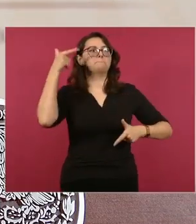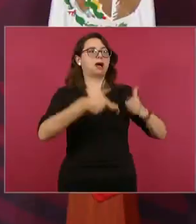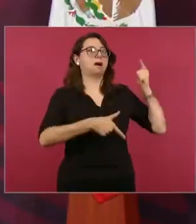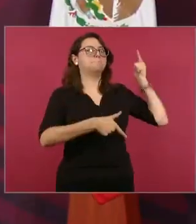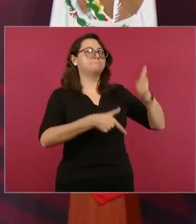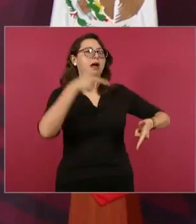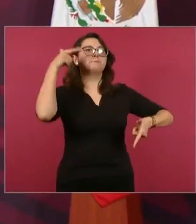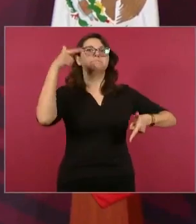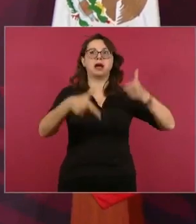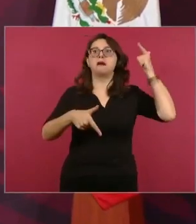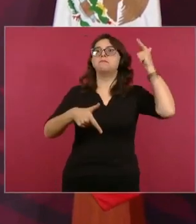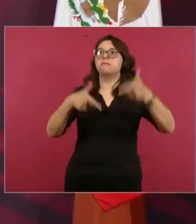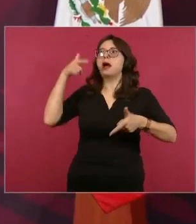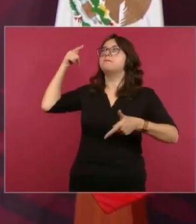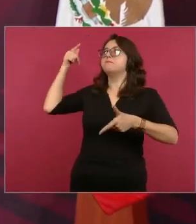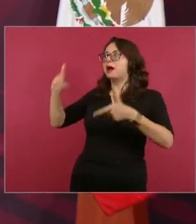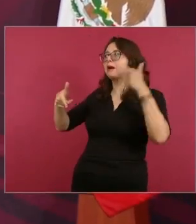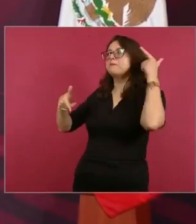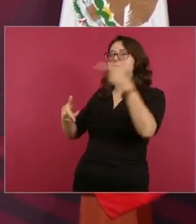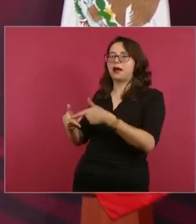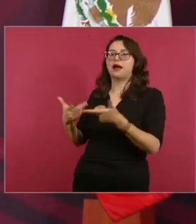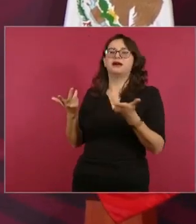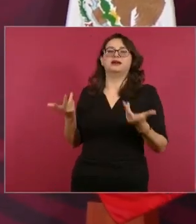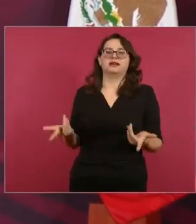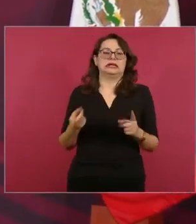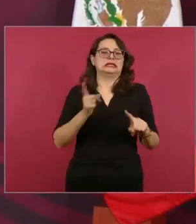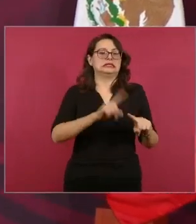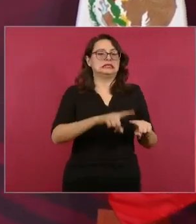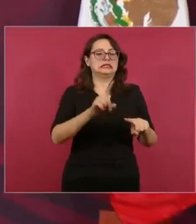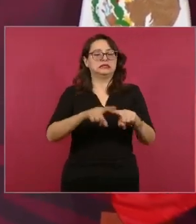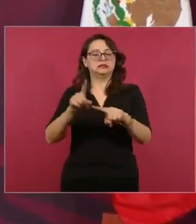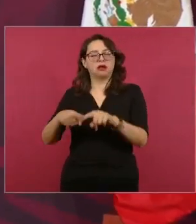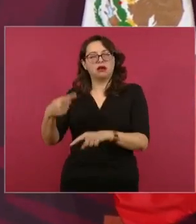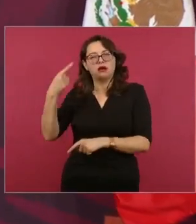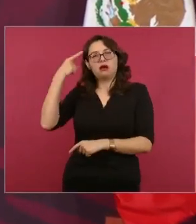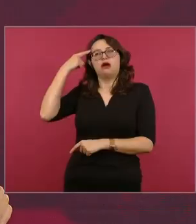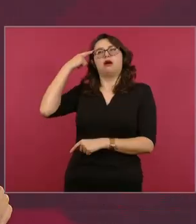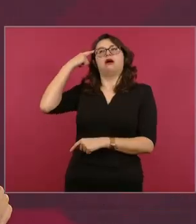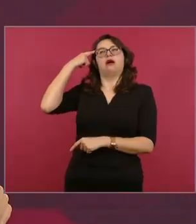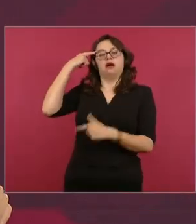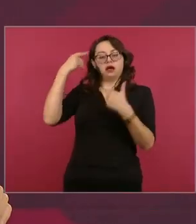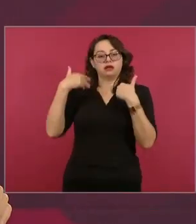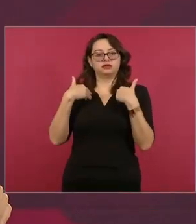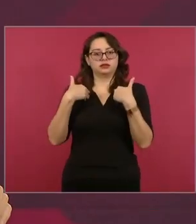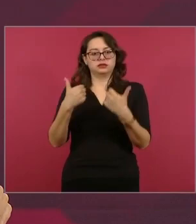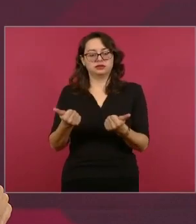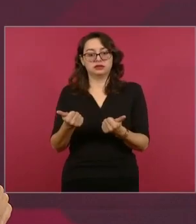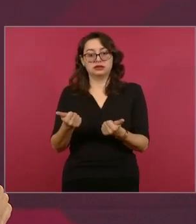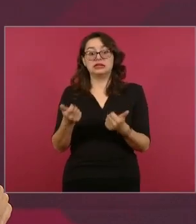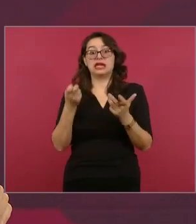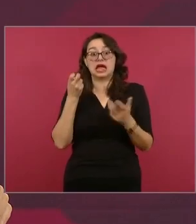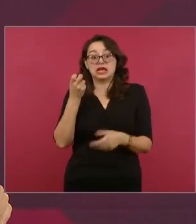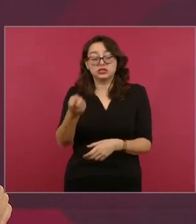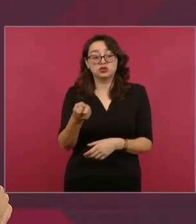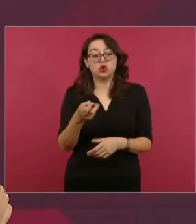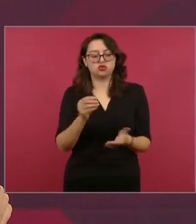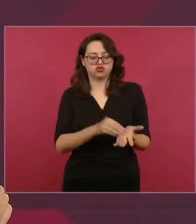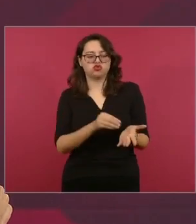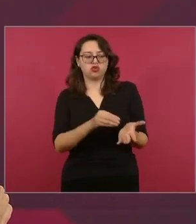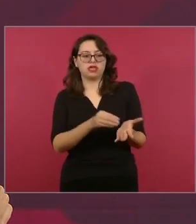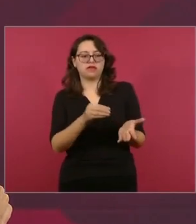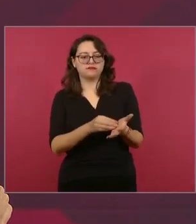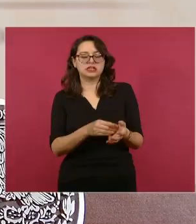también a ir haciendo conciencia para que podamos erradicar de raíz